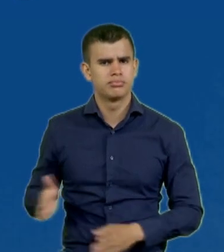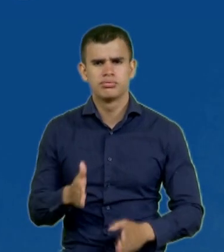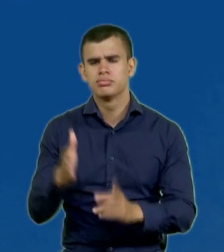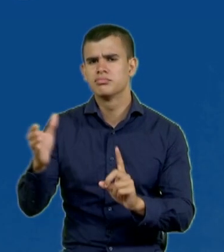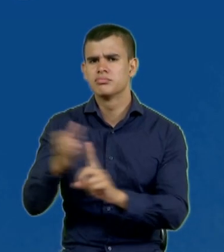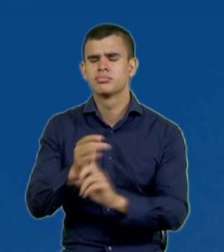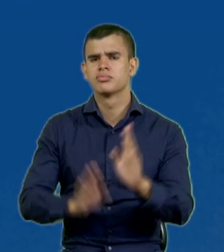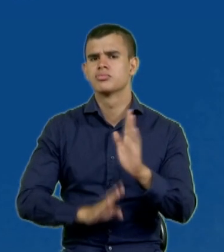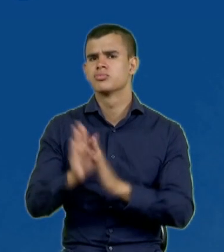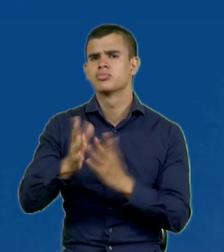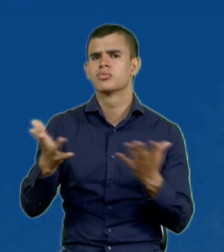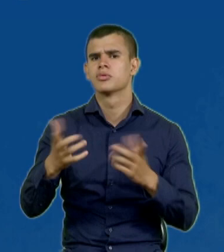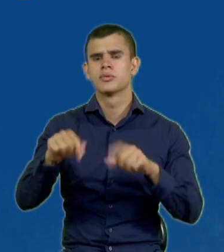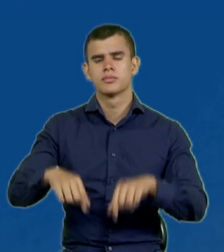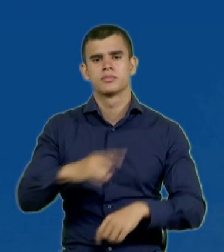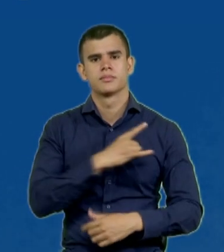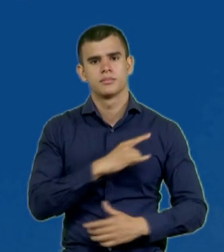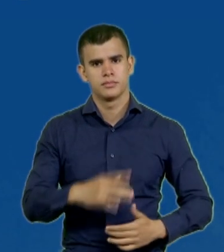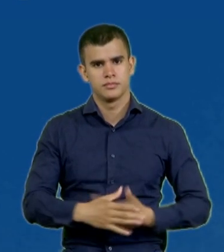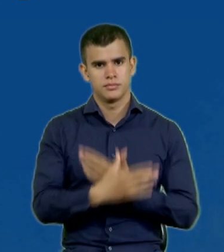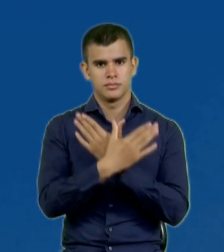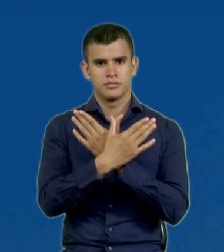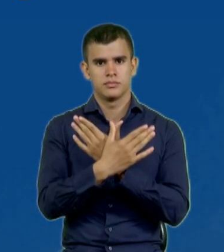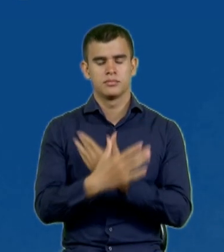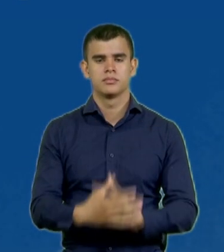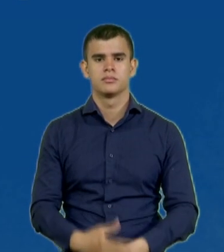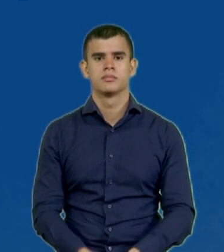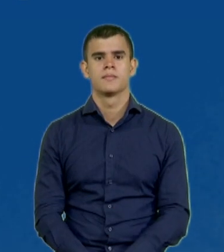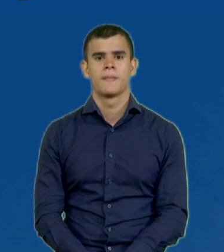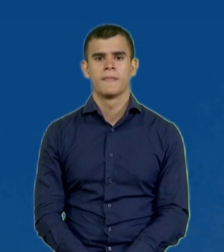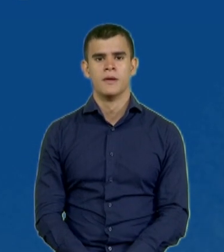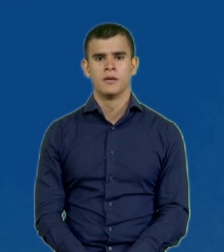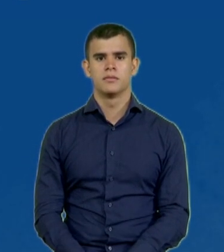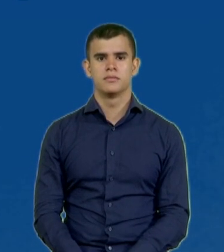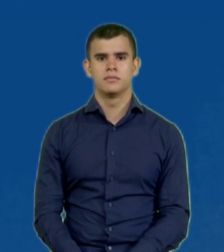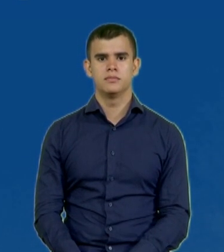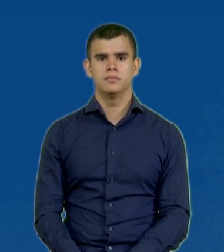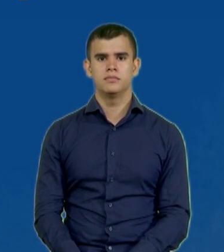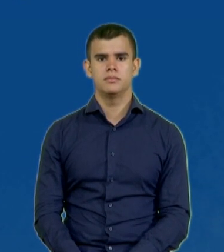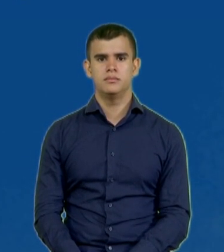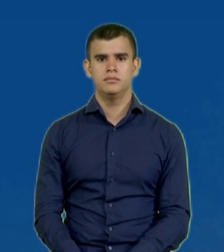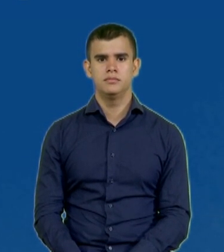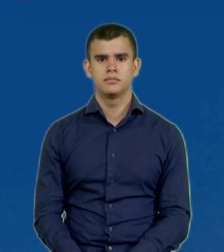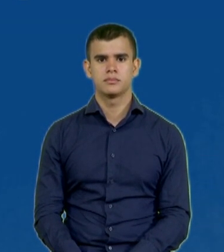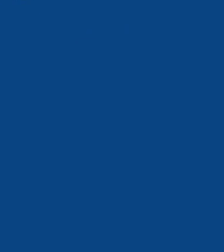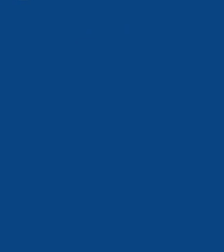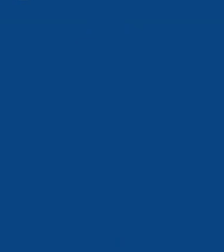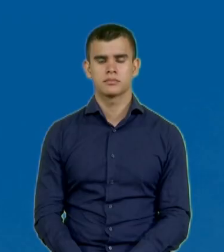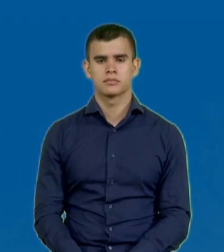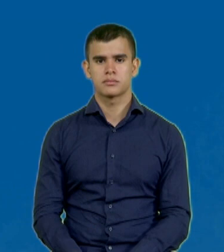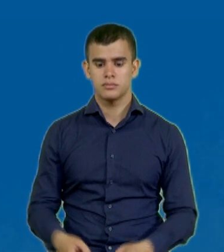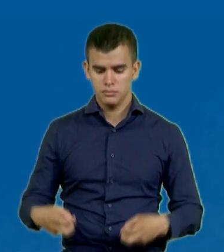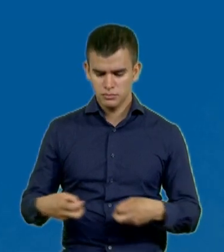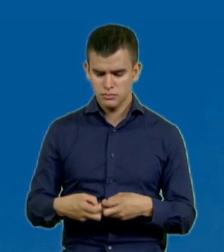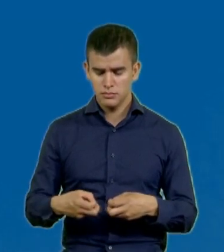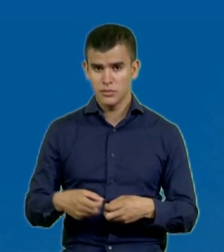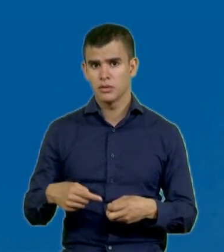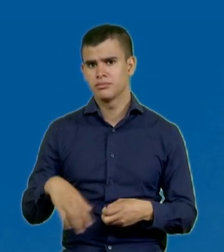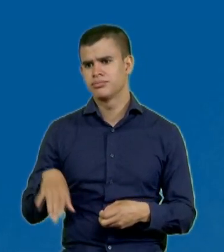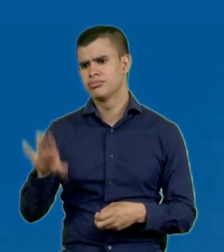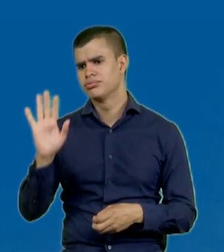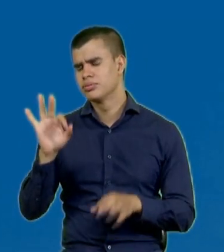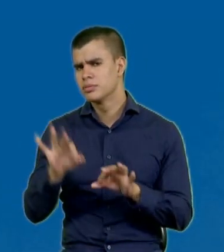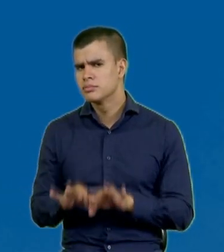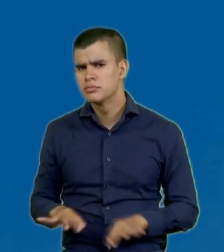posgrados.usc.edu.co. La ruta más corta al éxito está en un posgrado de la Santiago, institución sujeta a inspección y vigilancia por el Ministerio de Educación Nacional. La energía